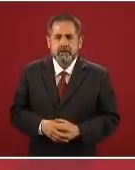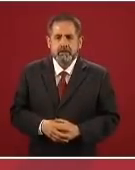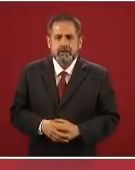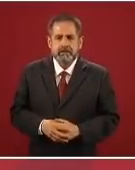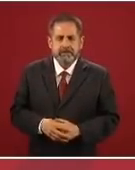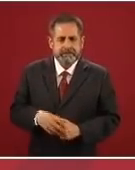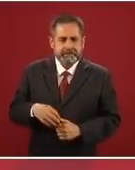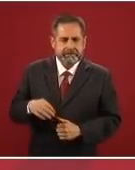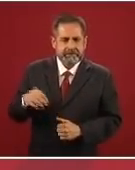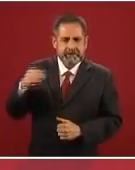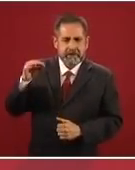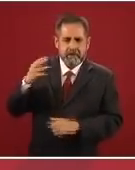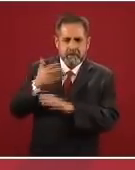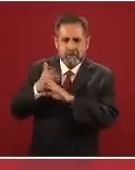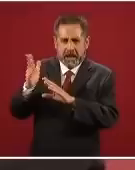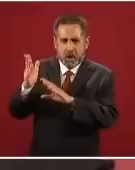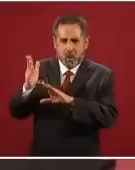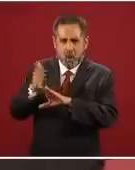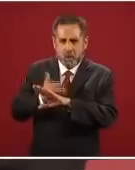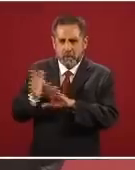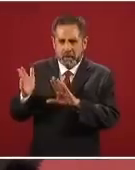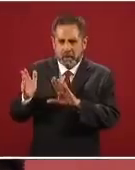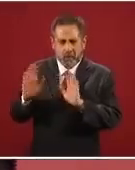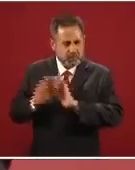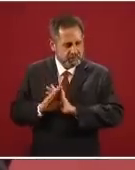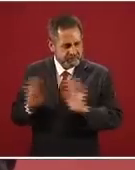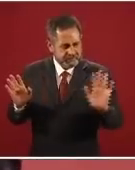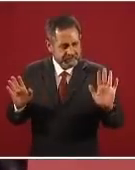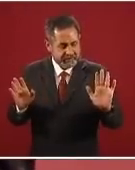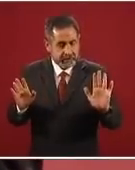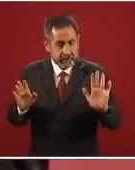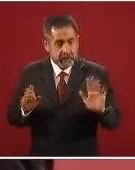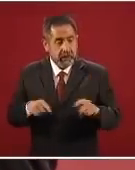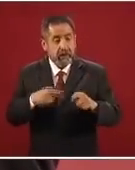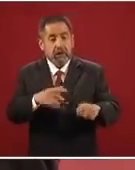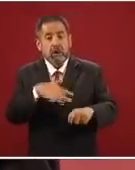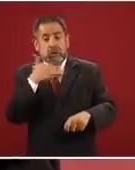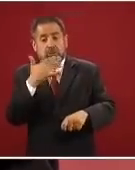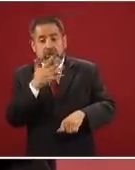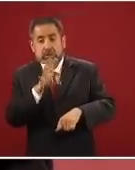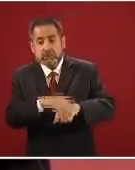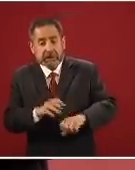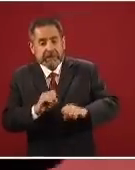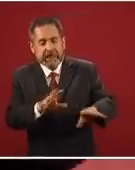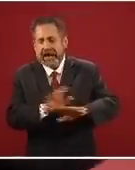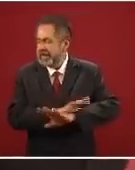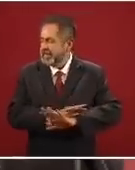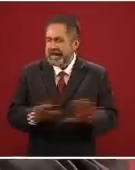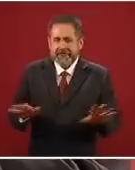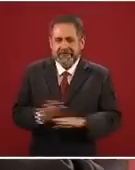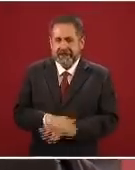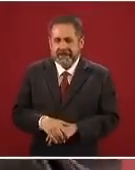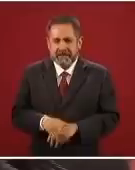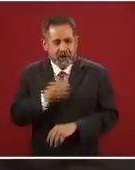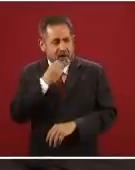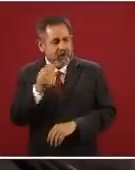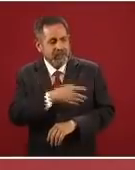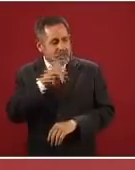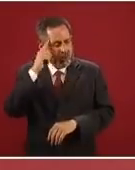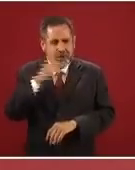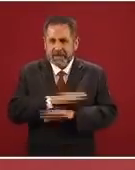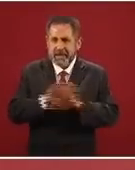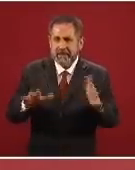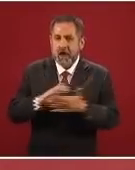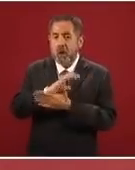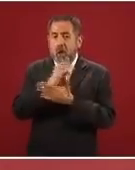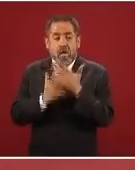Pañuelito blanco. Ya no se permite la corrupción, aunque se enojen. Ya no hay